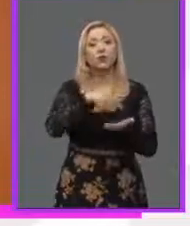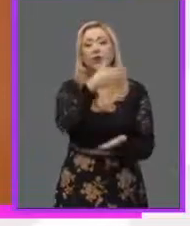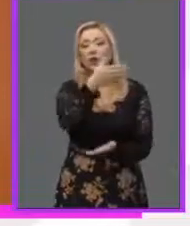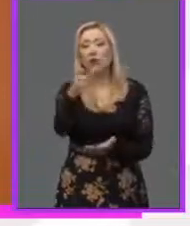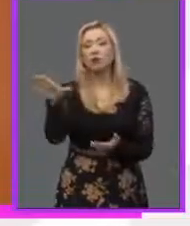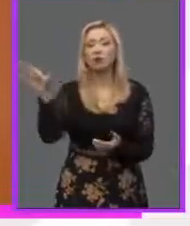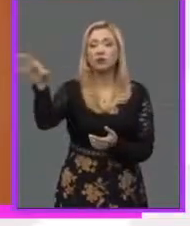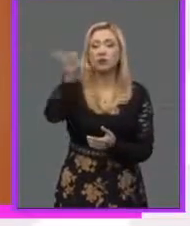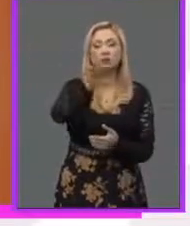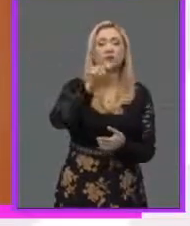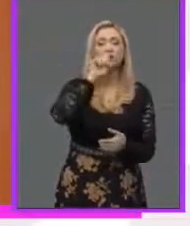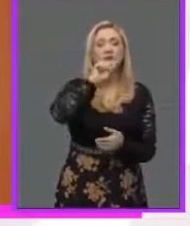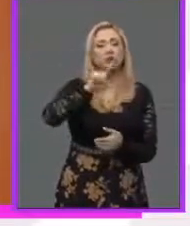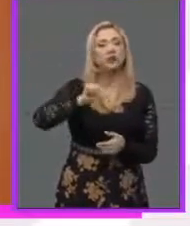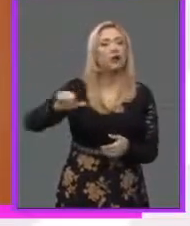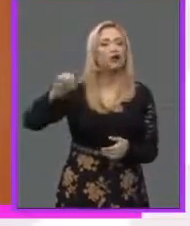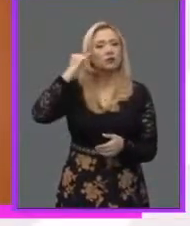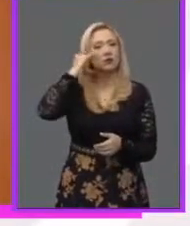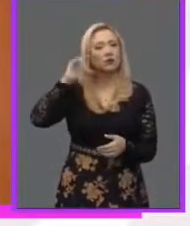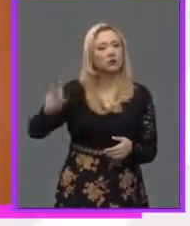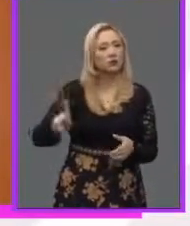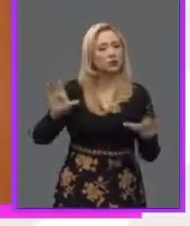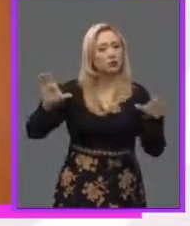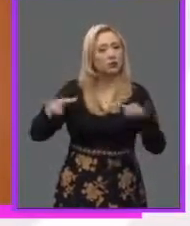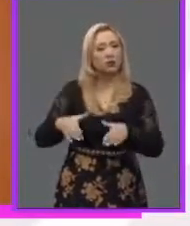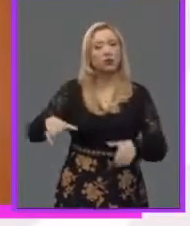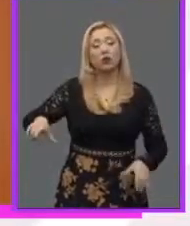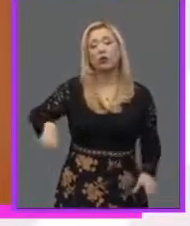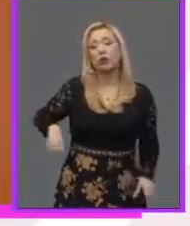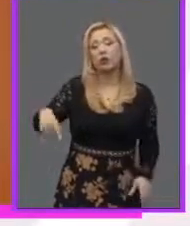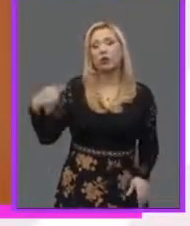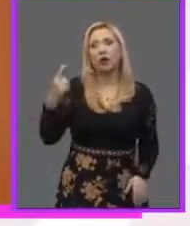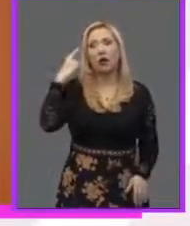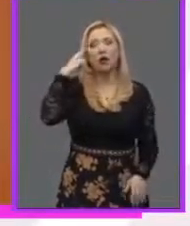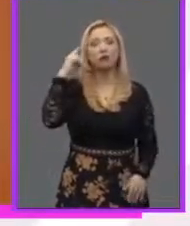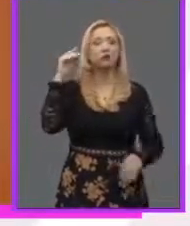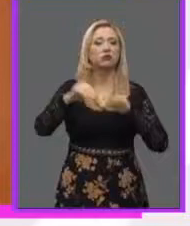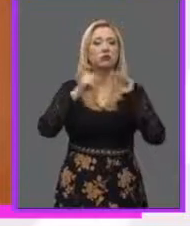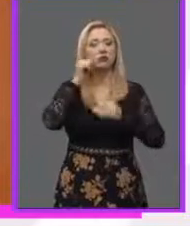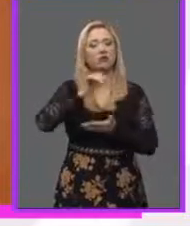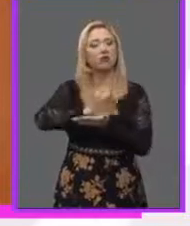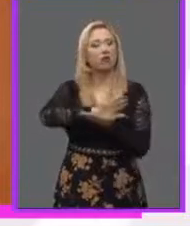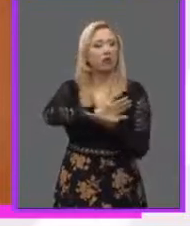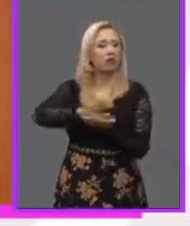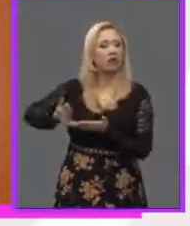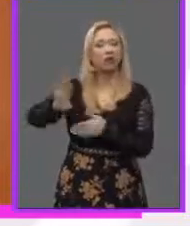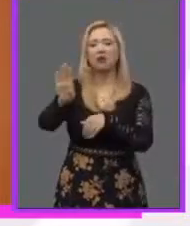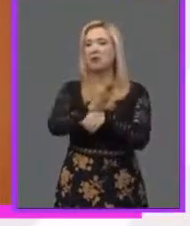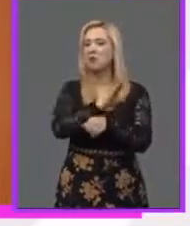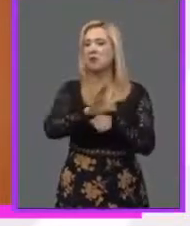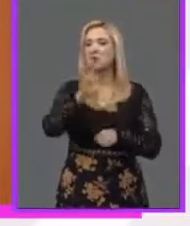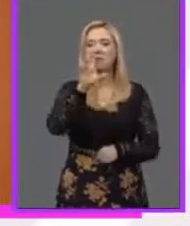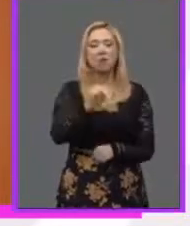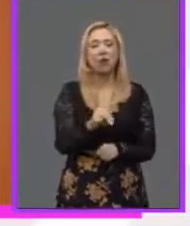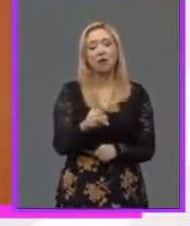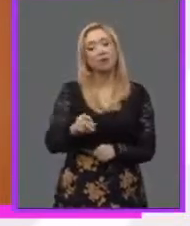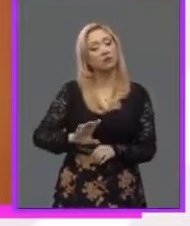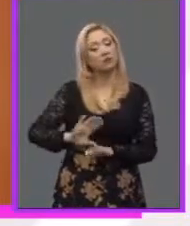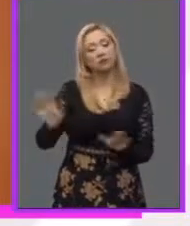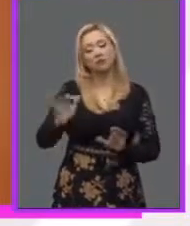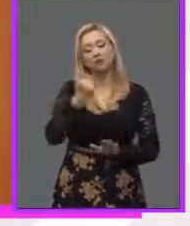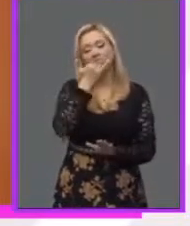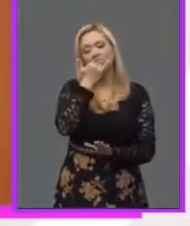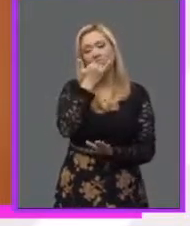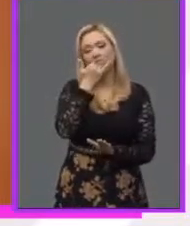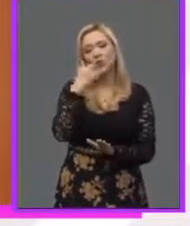zonas rurales y habitadas principalmente por poblaciones indígenas, los gobiernos implementan acciones que excluyen a personas beneficiarias y les orillan a